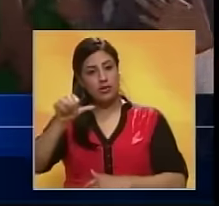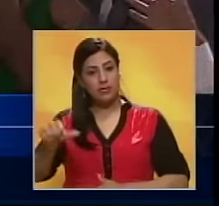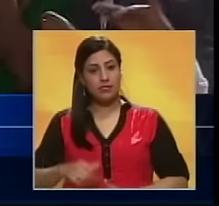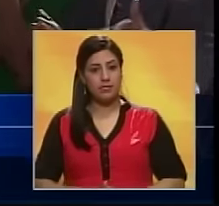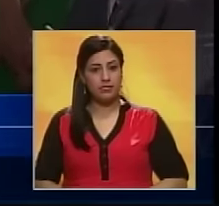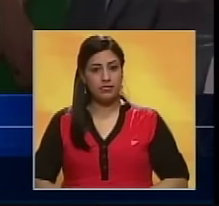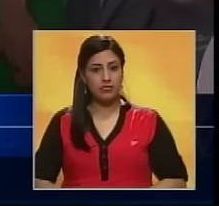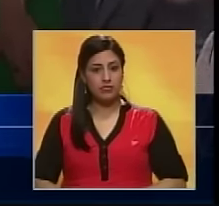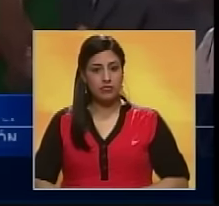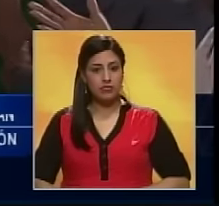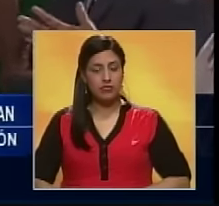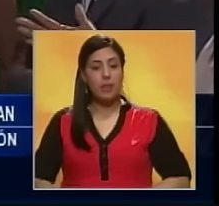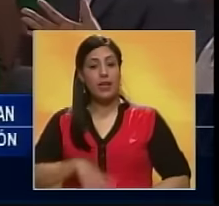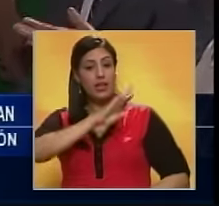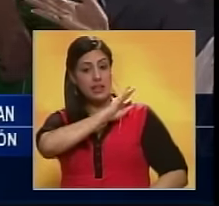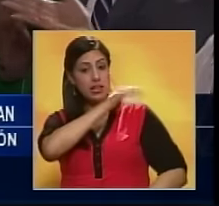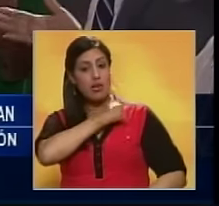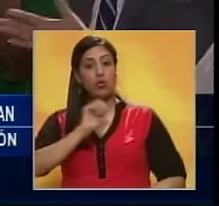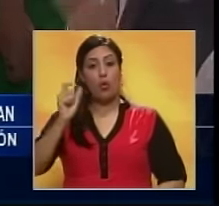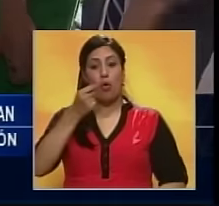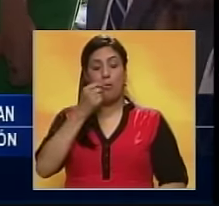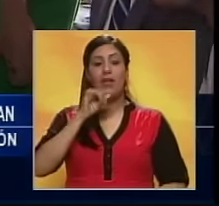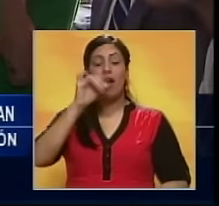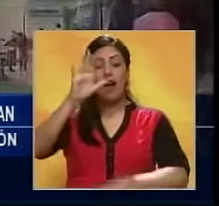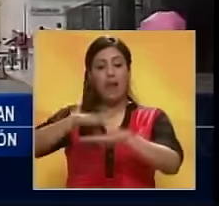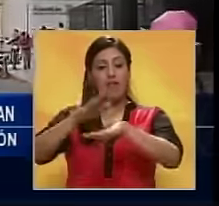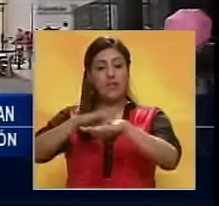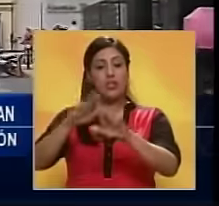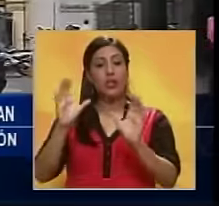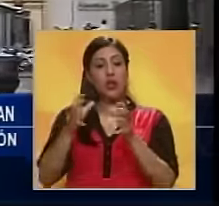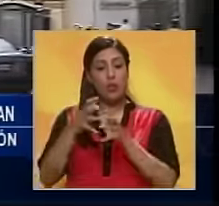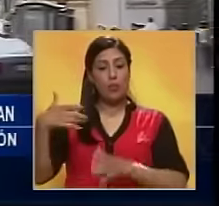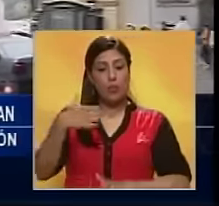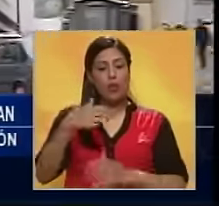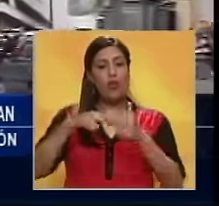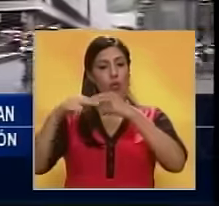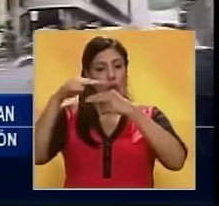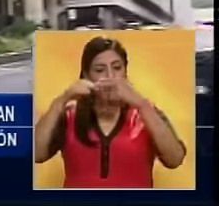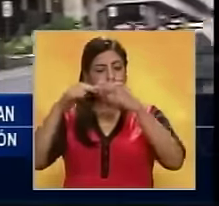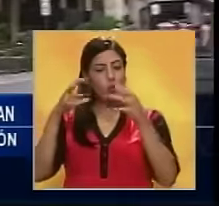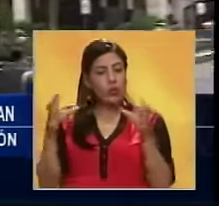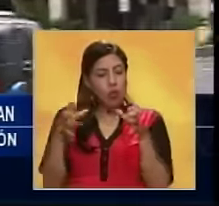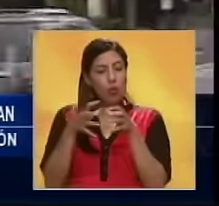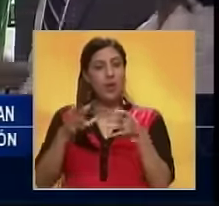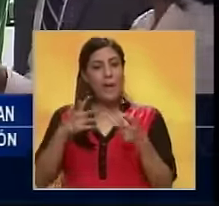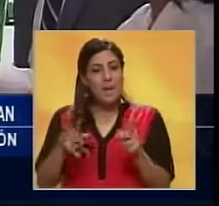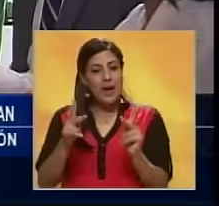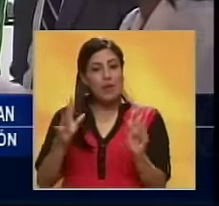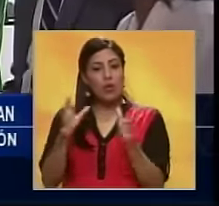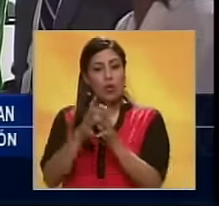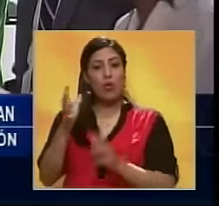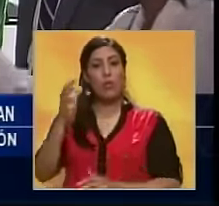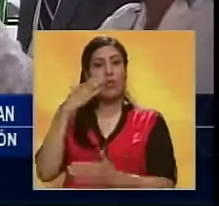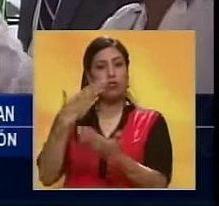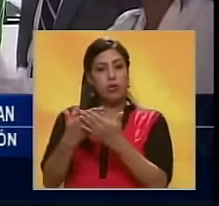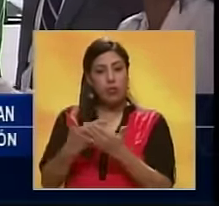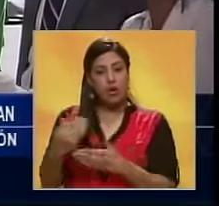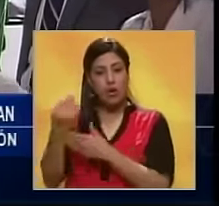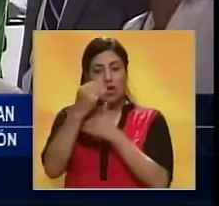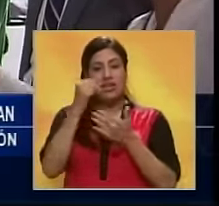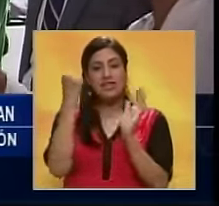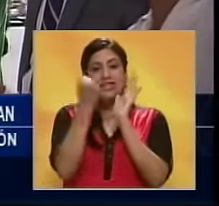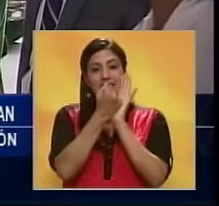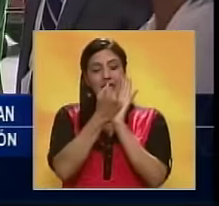validando. Directivos de COPEI solicitan a la unidad construir una estrategia conjunta que permita a los partidos preservar sus